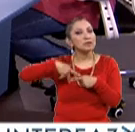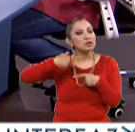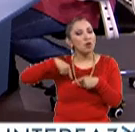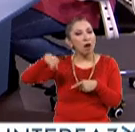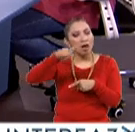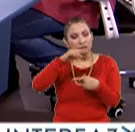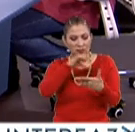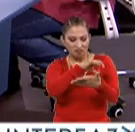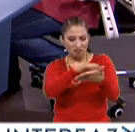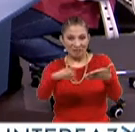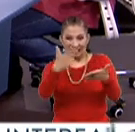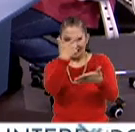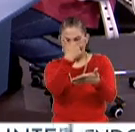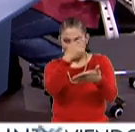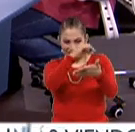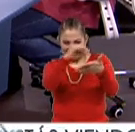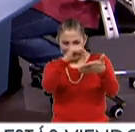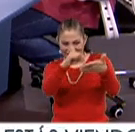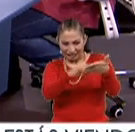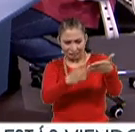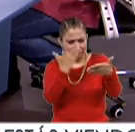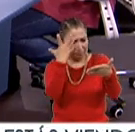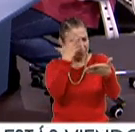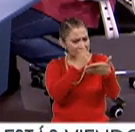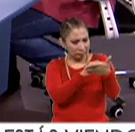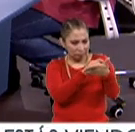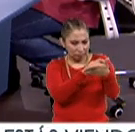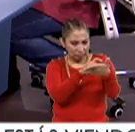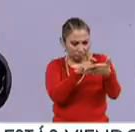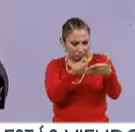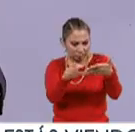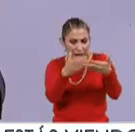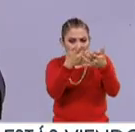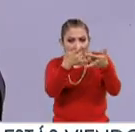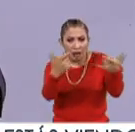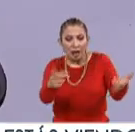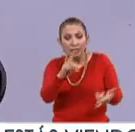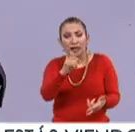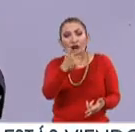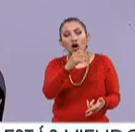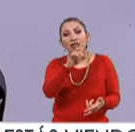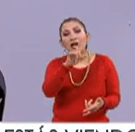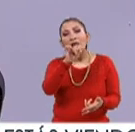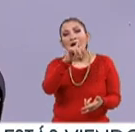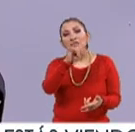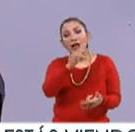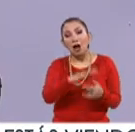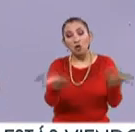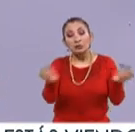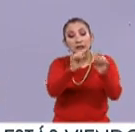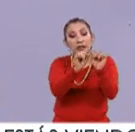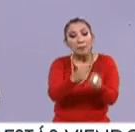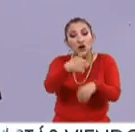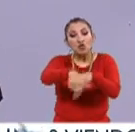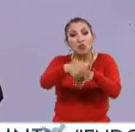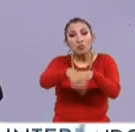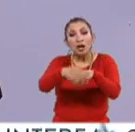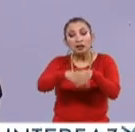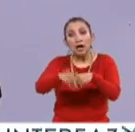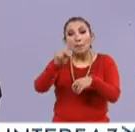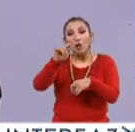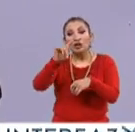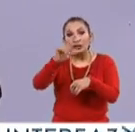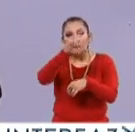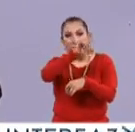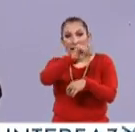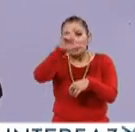en un párrafo de 7 renglones, de manera magistral, relata a Diego de Landa un sistema de numeración de potencias de